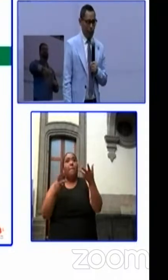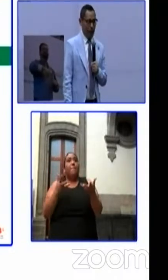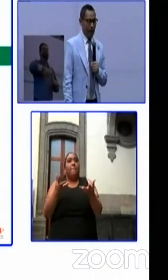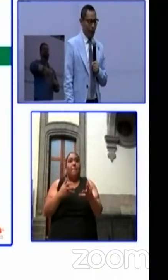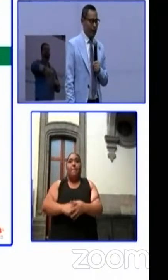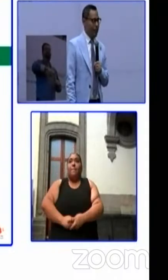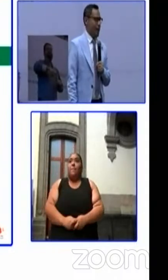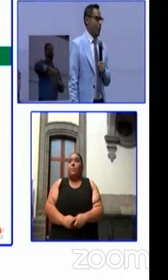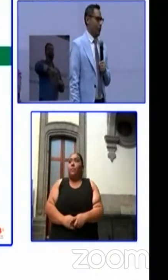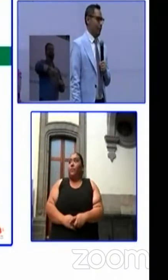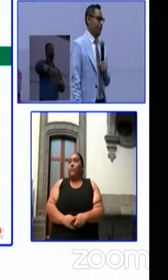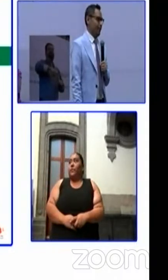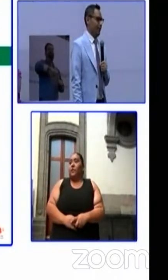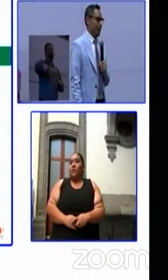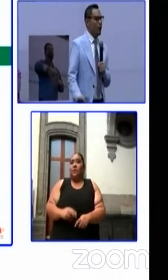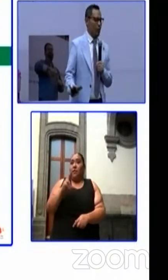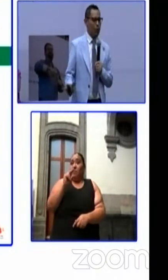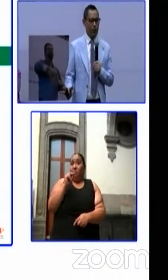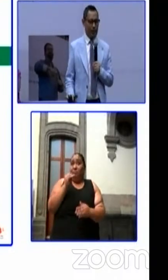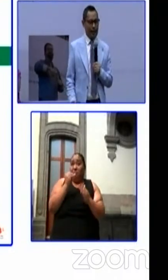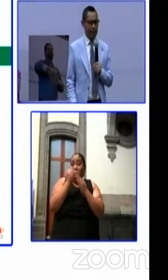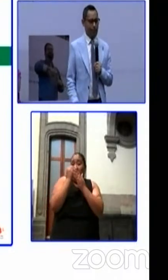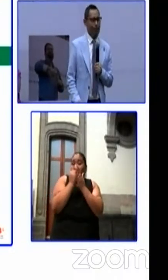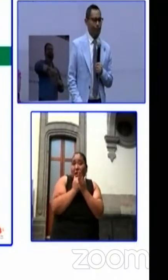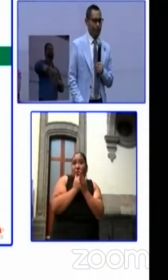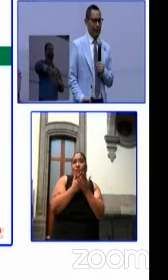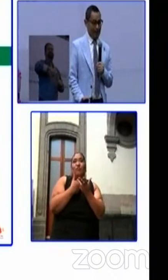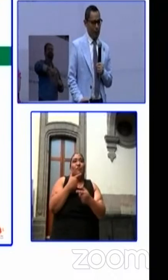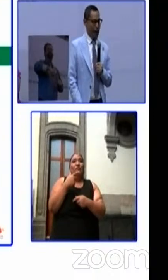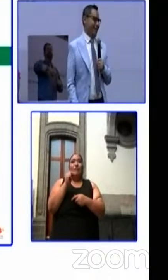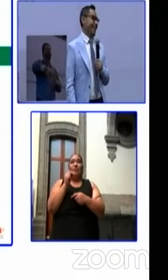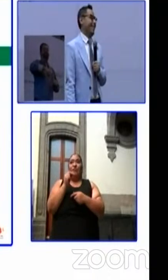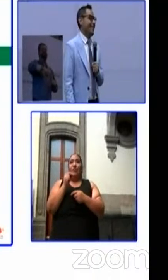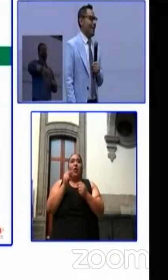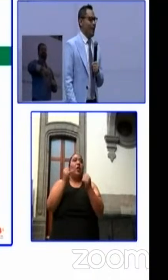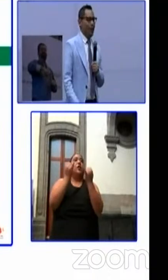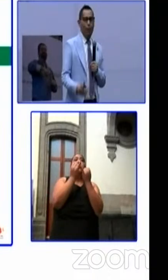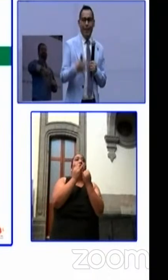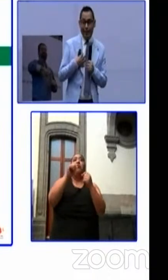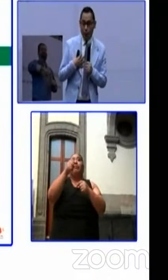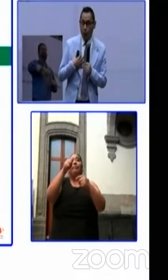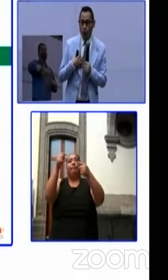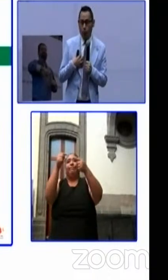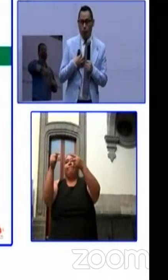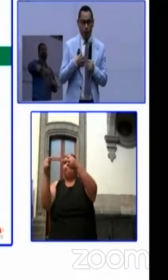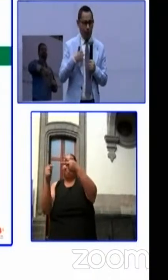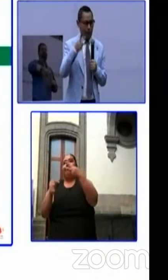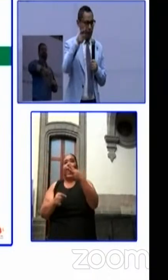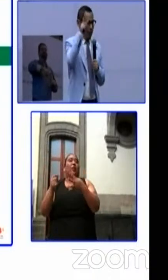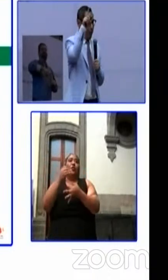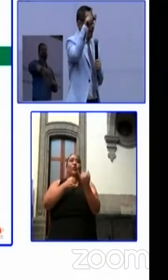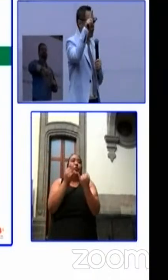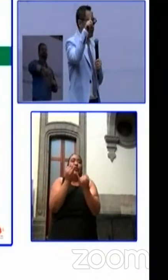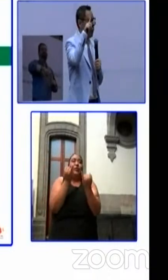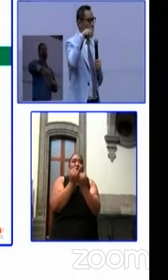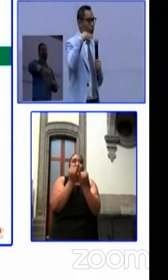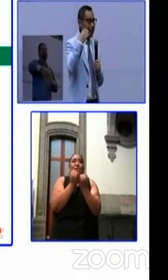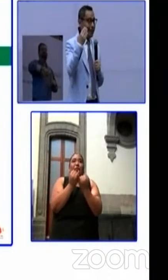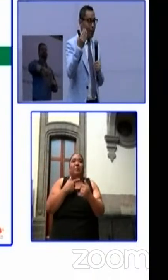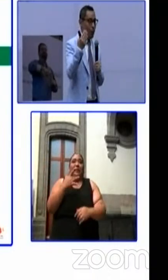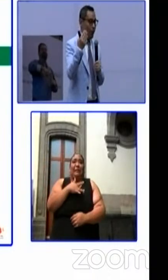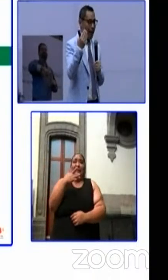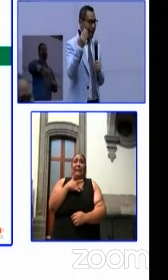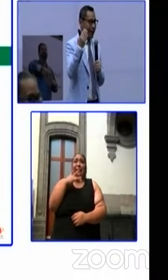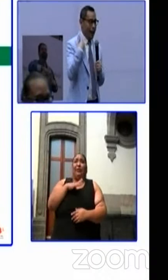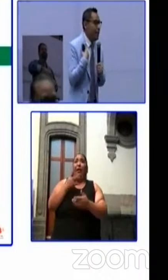O sea, no es menor. Los otros están casi igual. Me siento como en Palacio de Gobierno